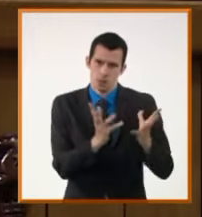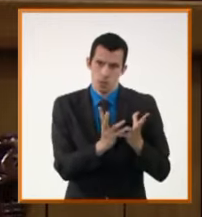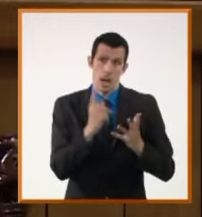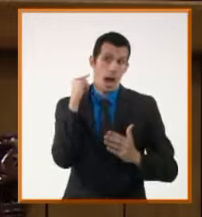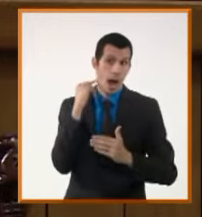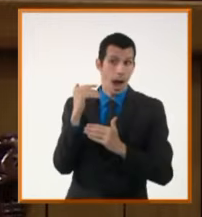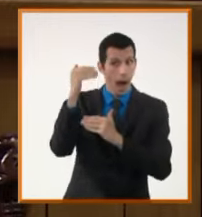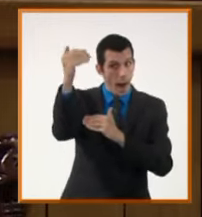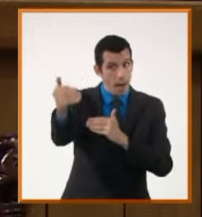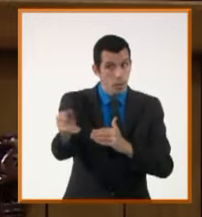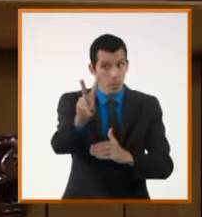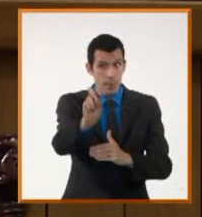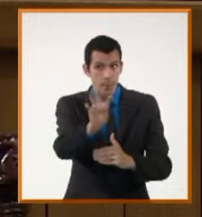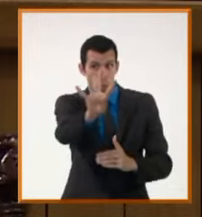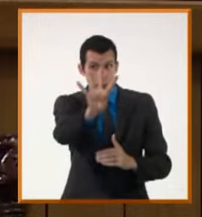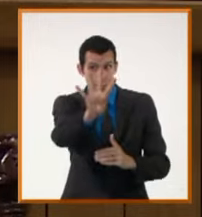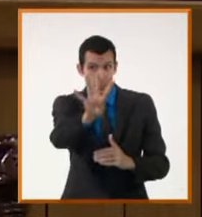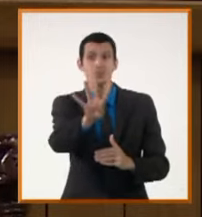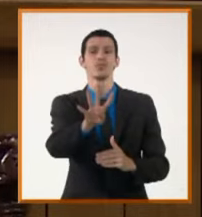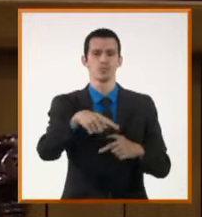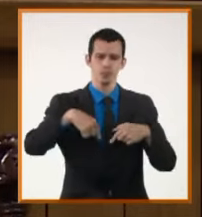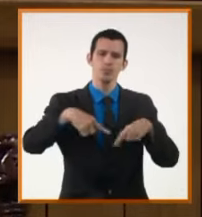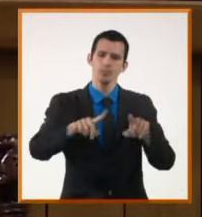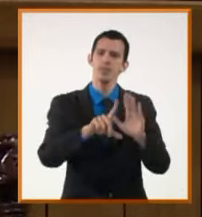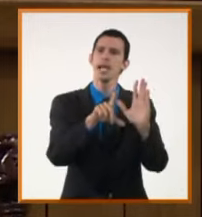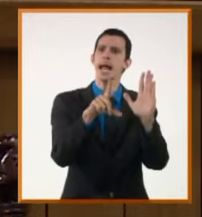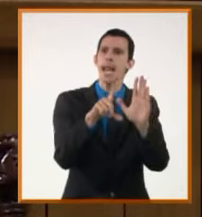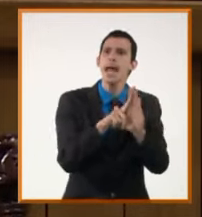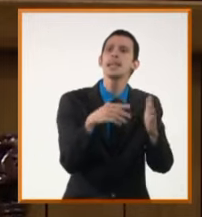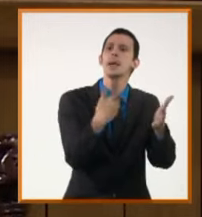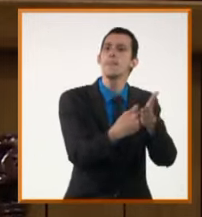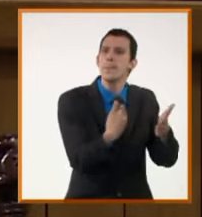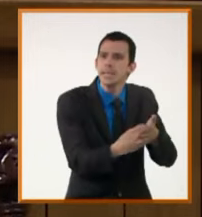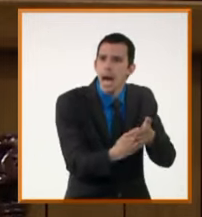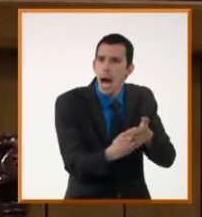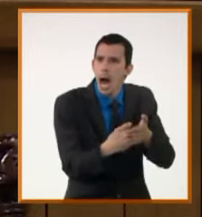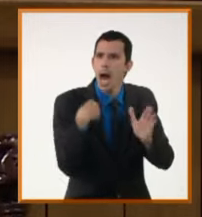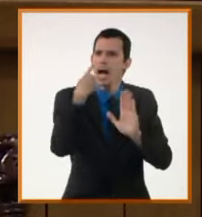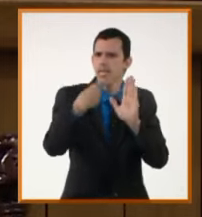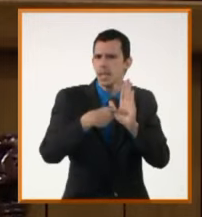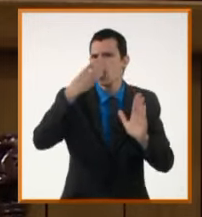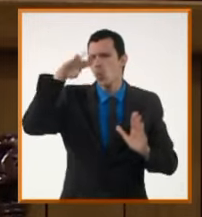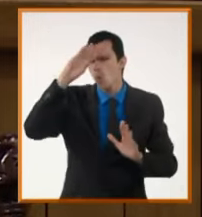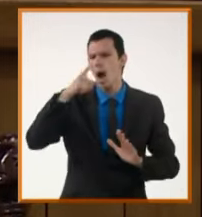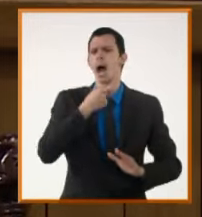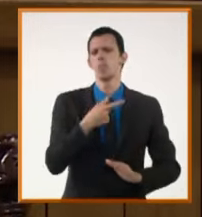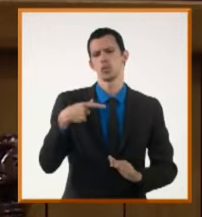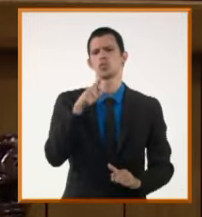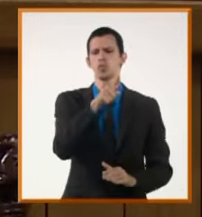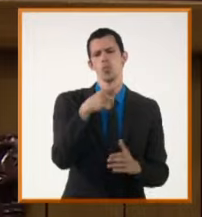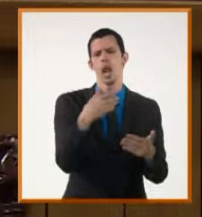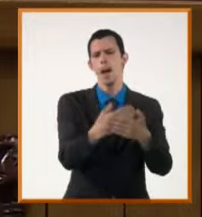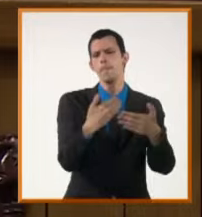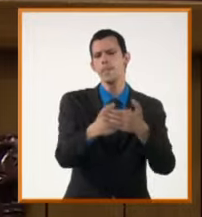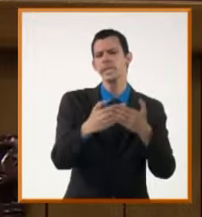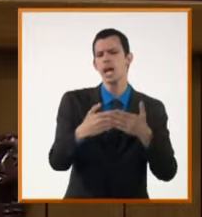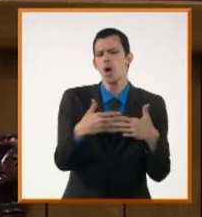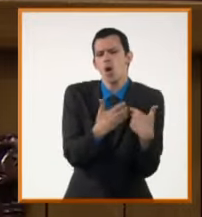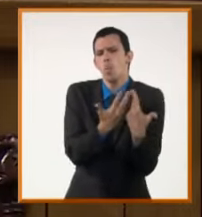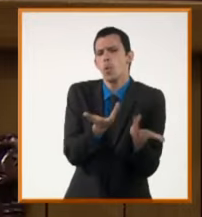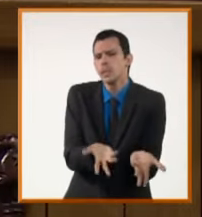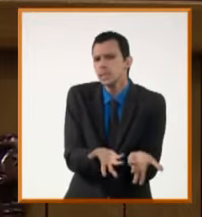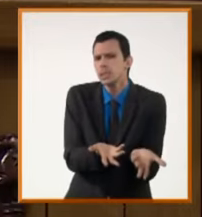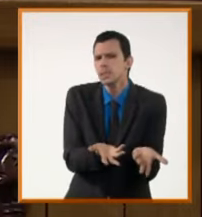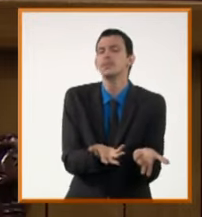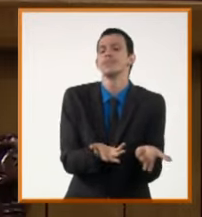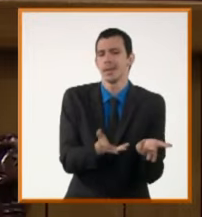2024 del cronograma legislativo, pero nosotros nos comprometimos con el presidente Lasso que en julio está la ley de empresas aquí en esta asamblea, que